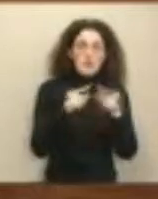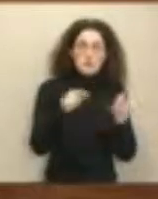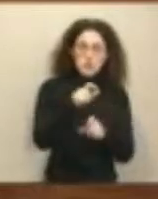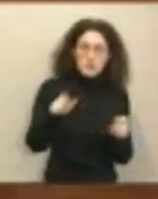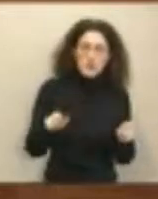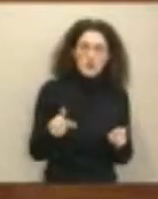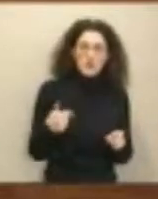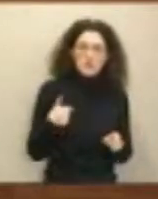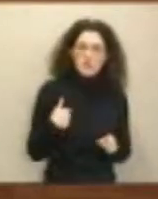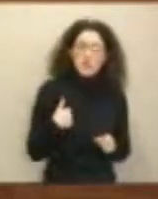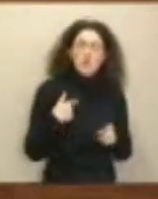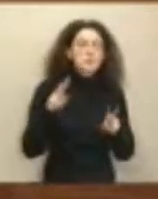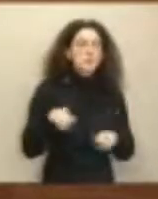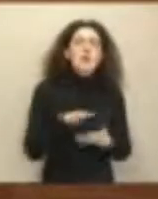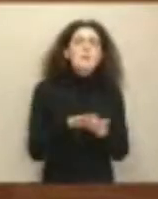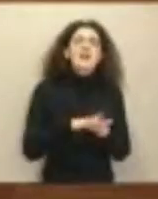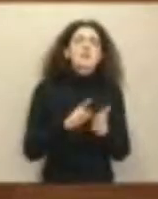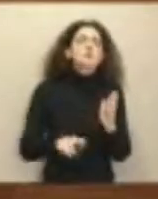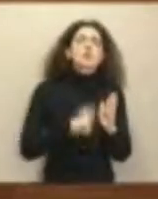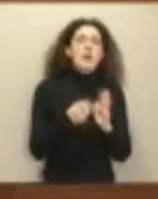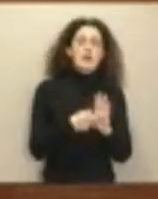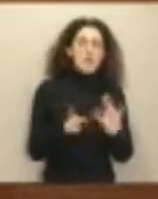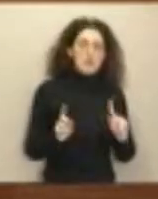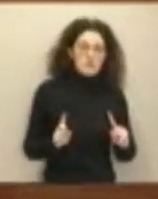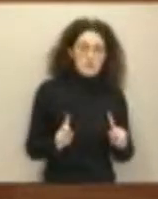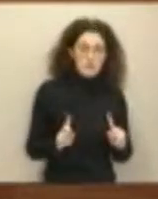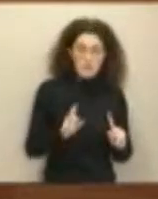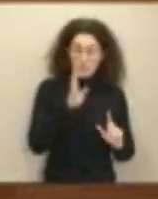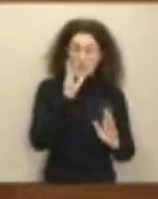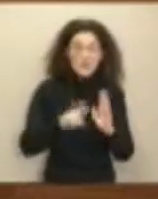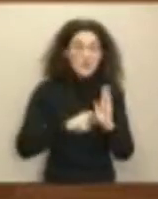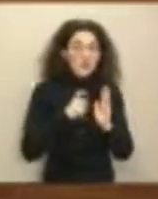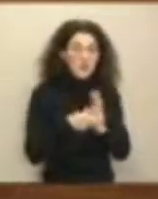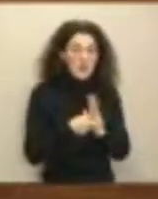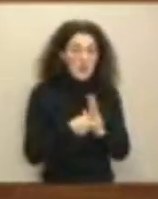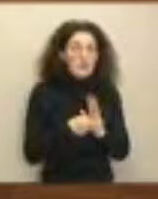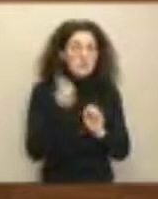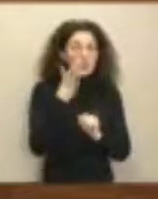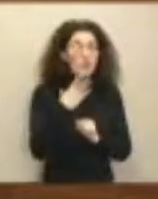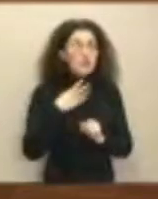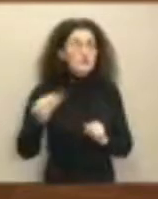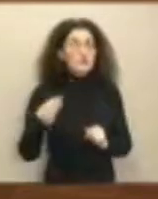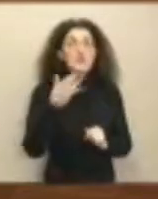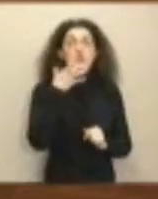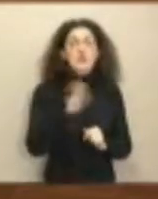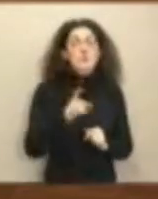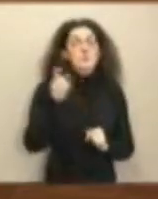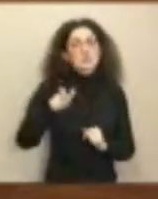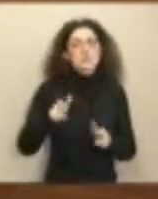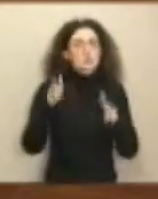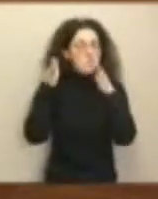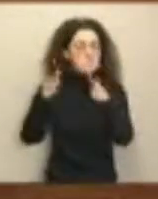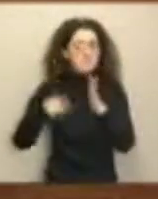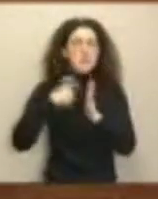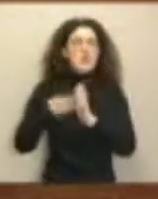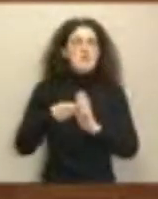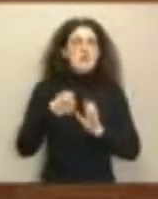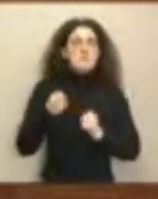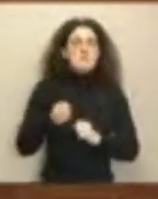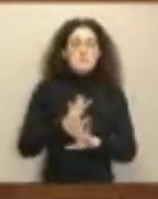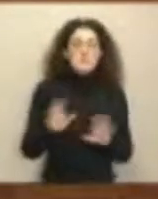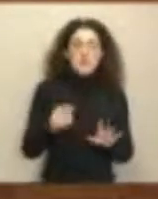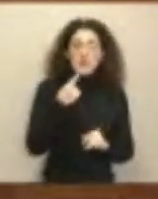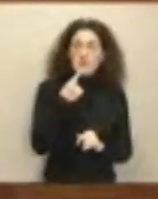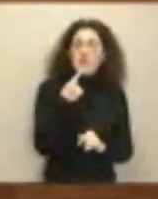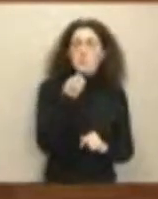seré yo quien hable nunca de totalidades, porque la totalidad la interpretan solamente los totalitarios. Voy a decir a buena